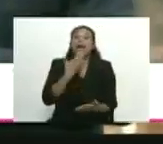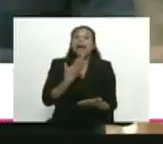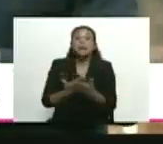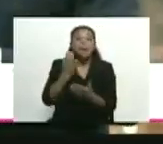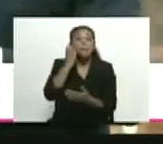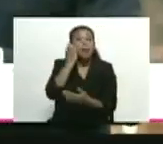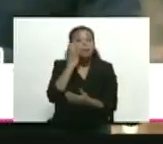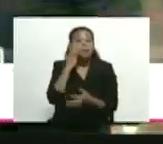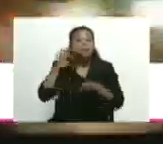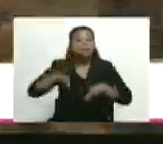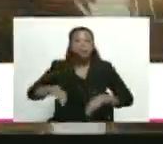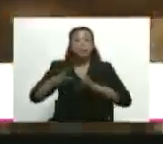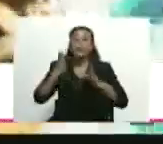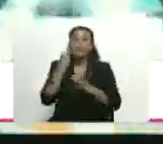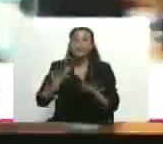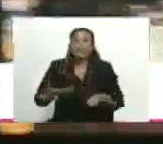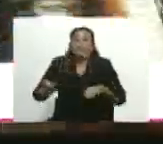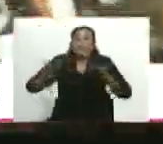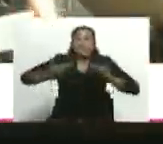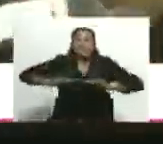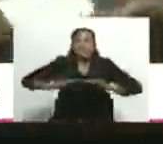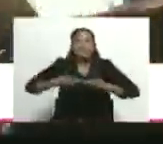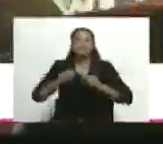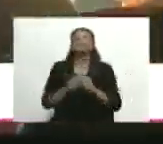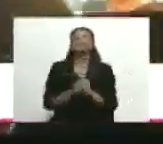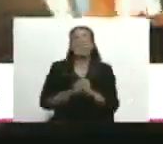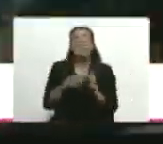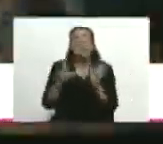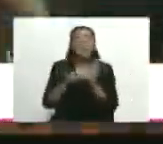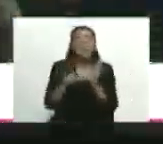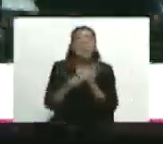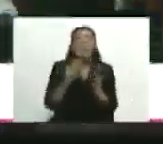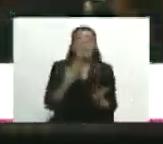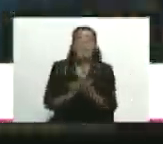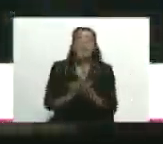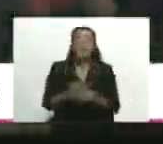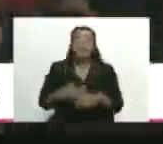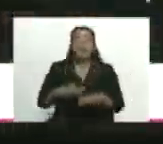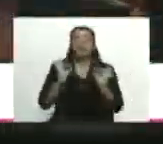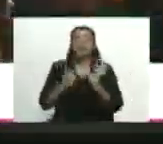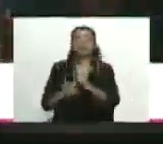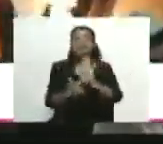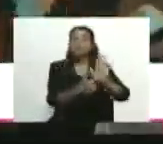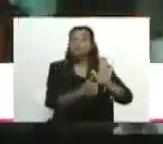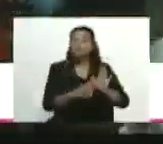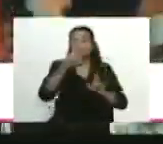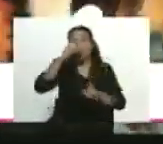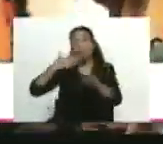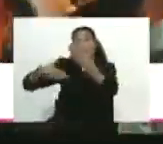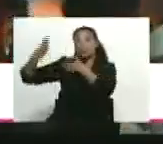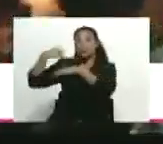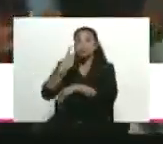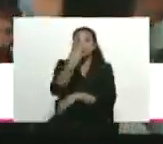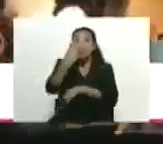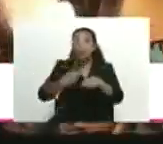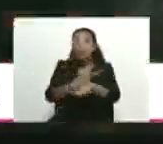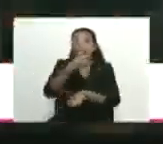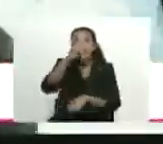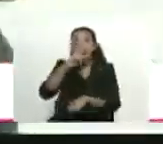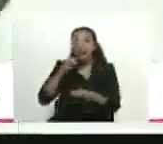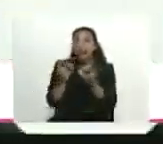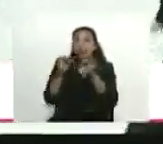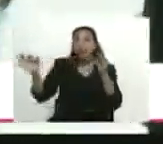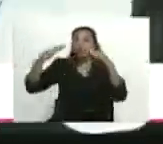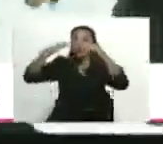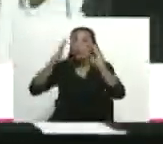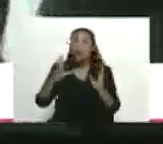agradecerle, presidente, por este regalo que usted nos dio a nosotros los bachilleres. Porque cabe destacar que venimos de un proceso, 2 años de educación a